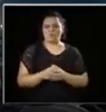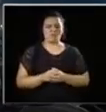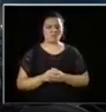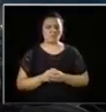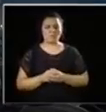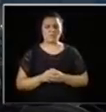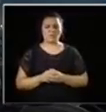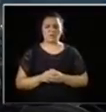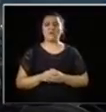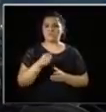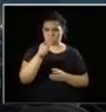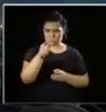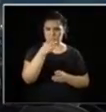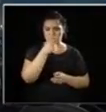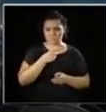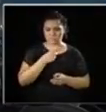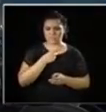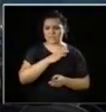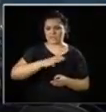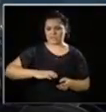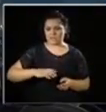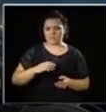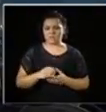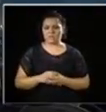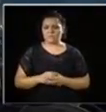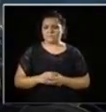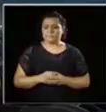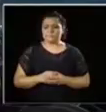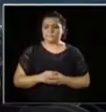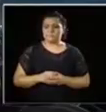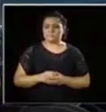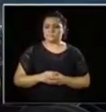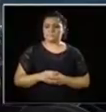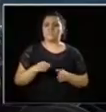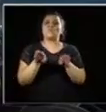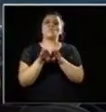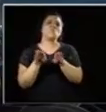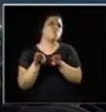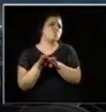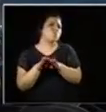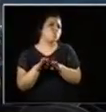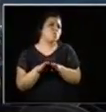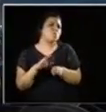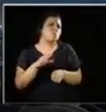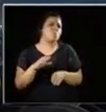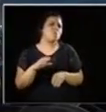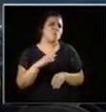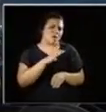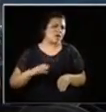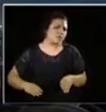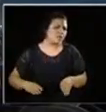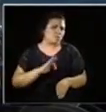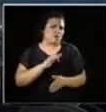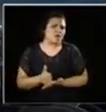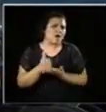en base a lo que comenta el candidato, de qué manera el ayuntamiento de llegar nos pondría a disposición